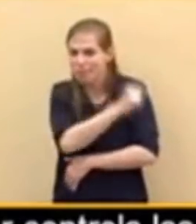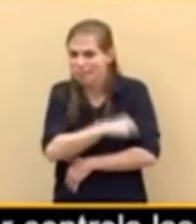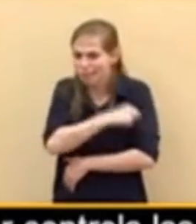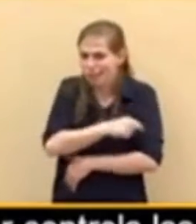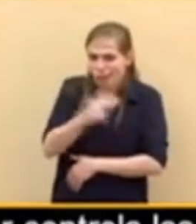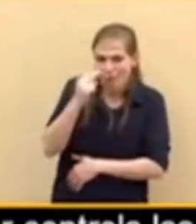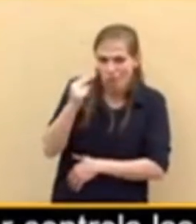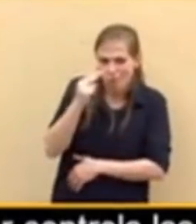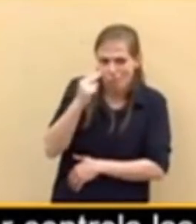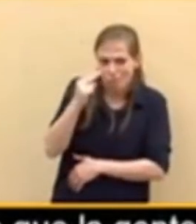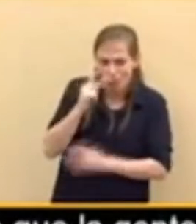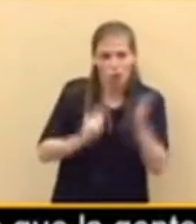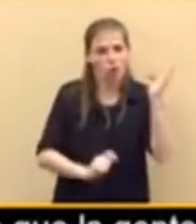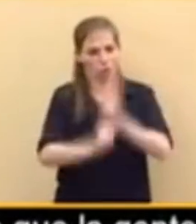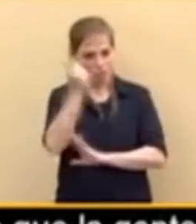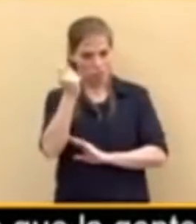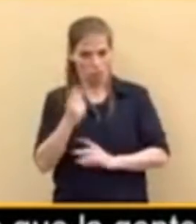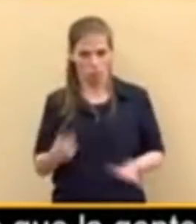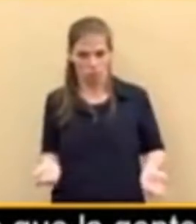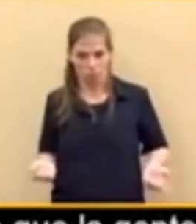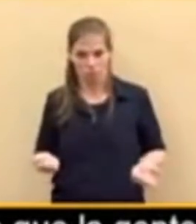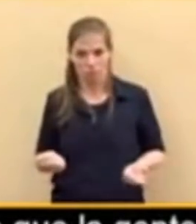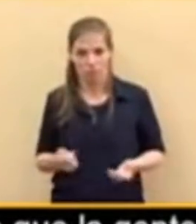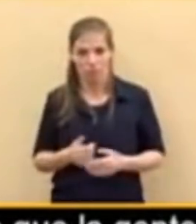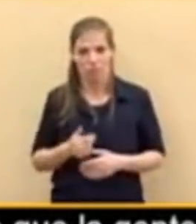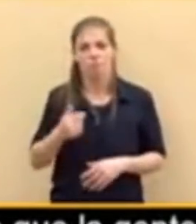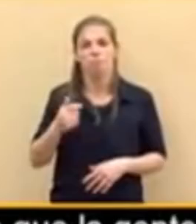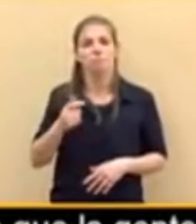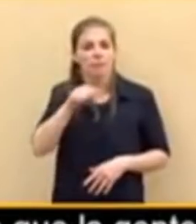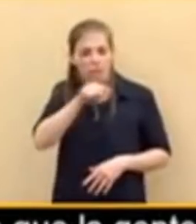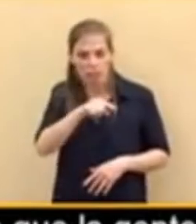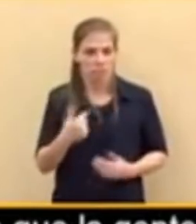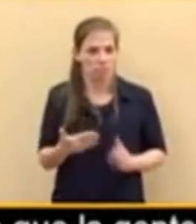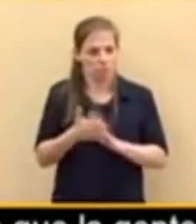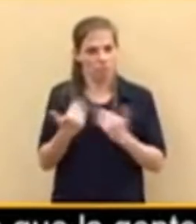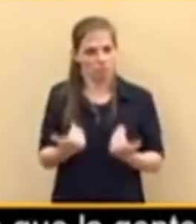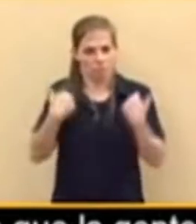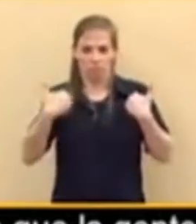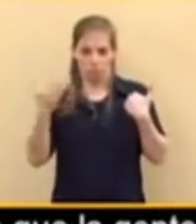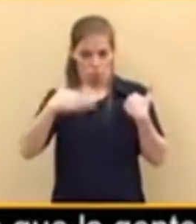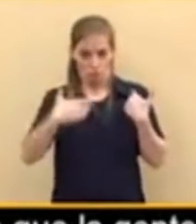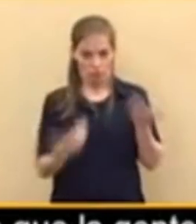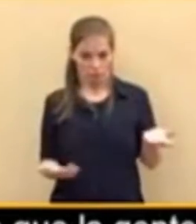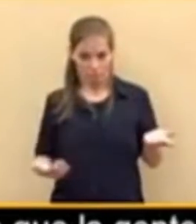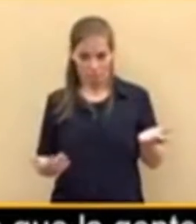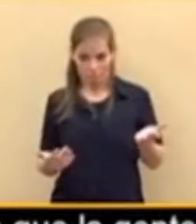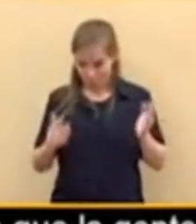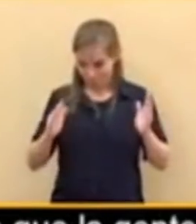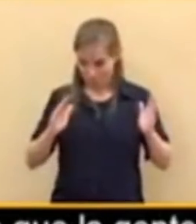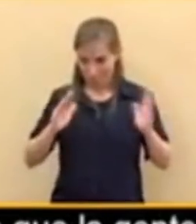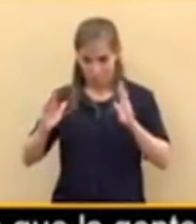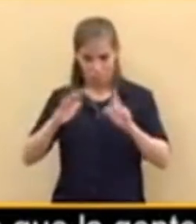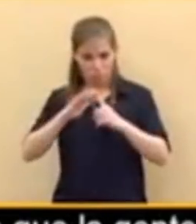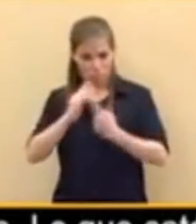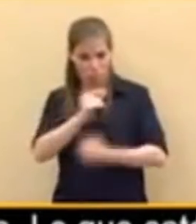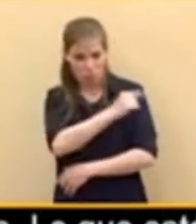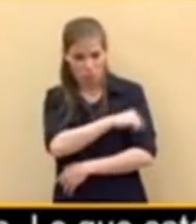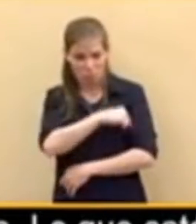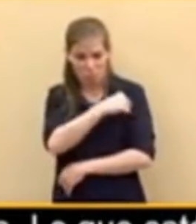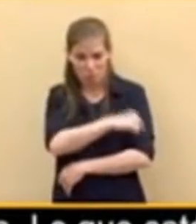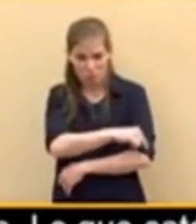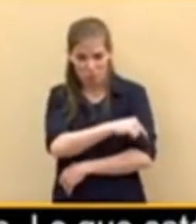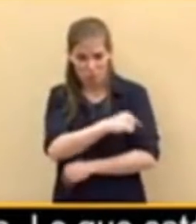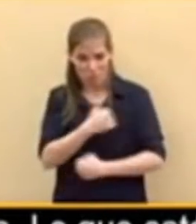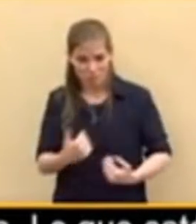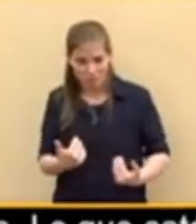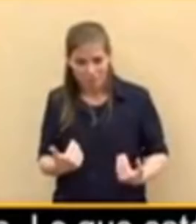vacunas es responsable, son responsables los que están dando toda la información como la están dando. La gente se tiene que vacunar, claro que se tiene que